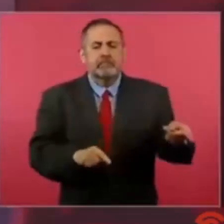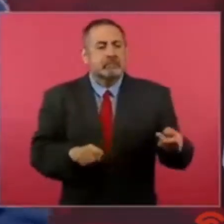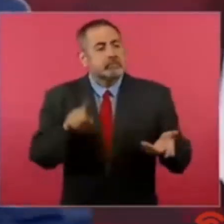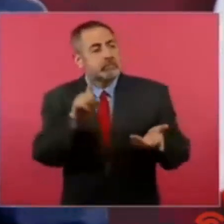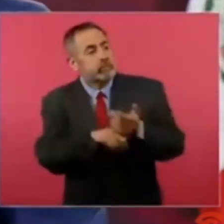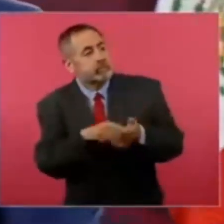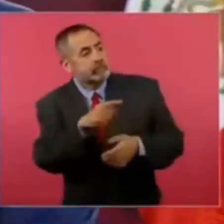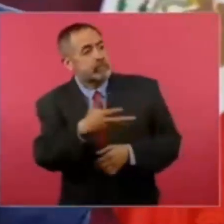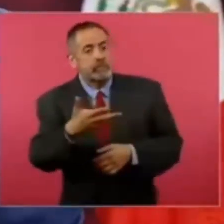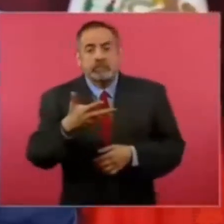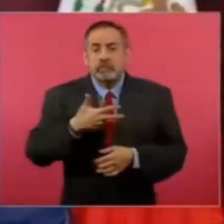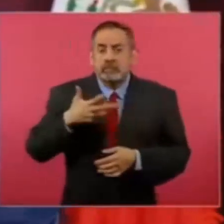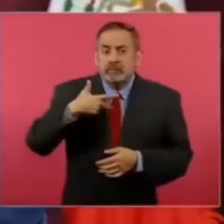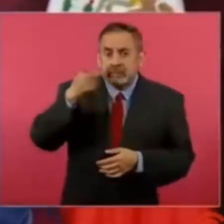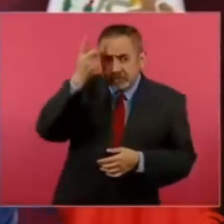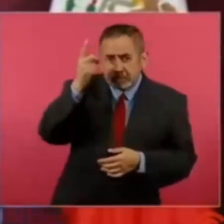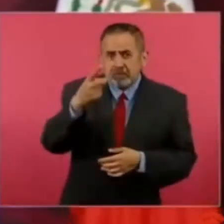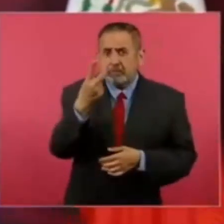tiene dos empresas